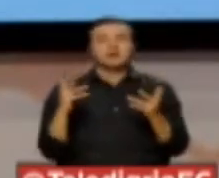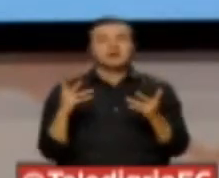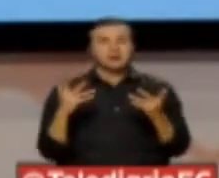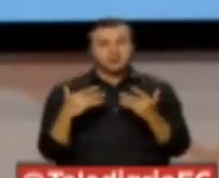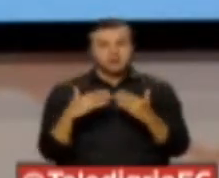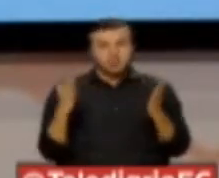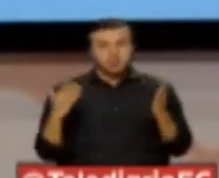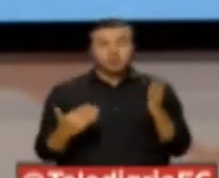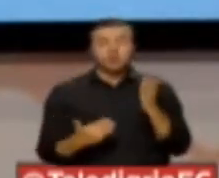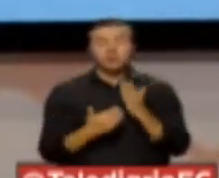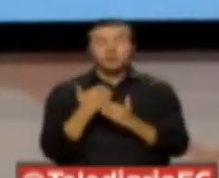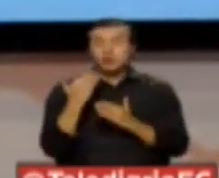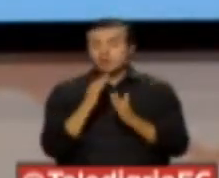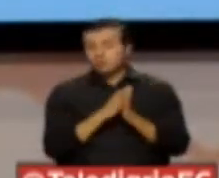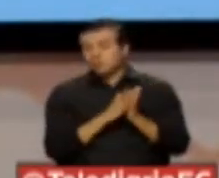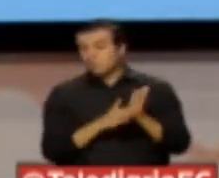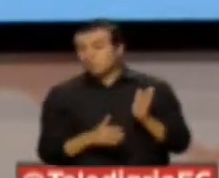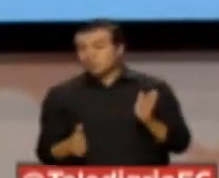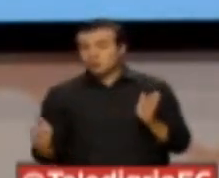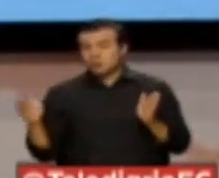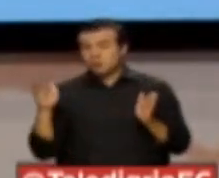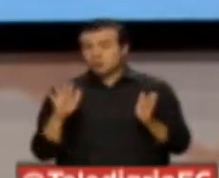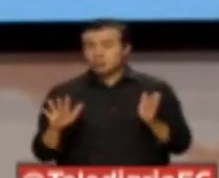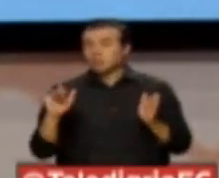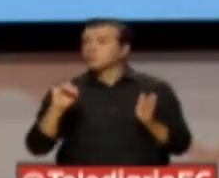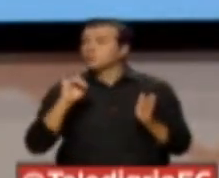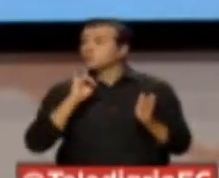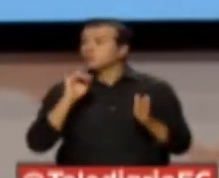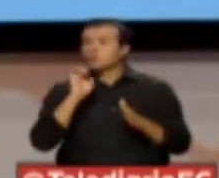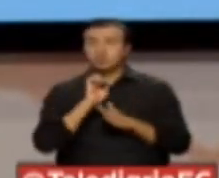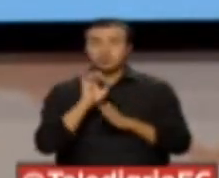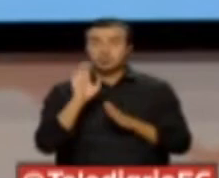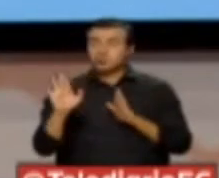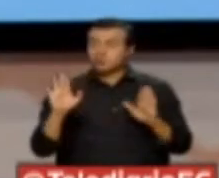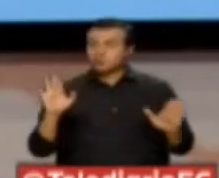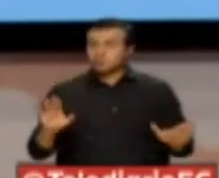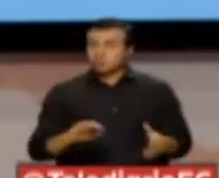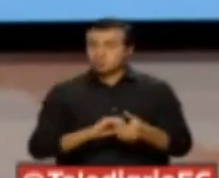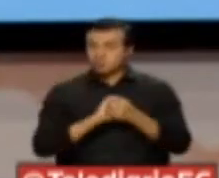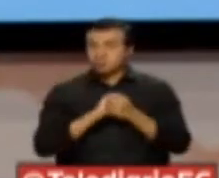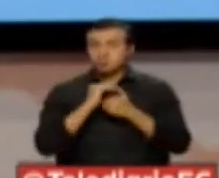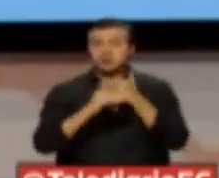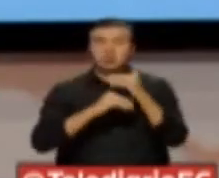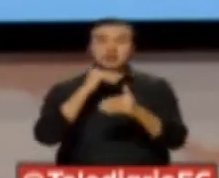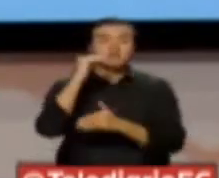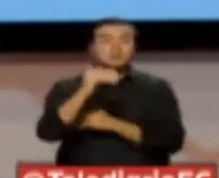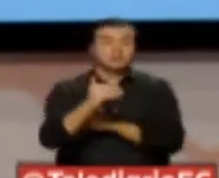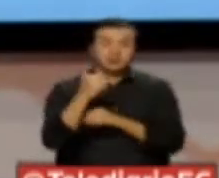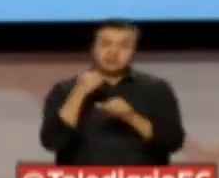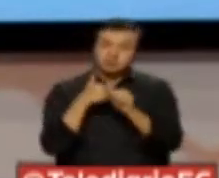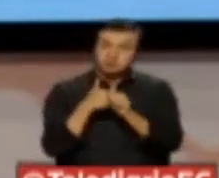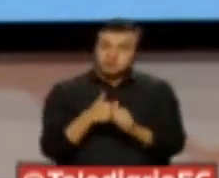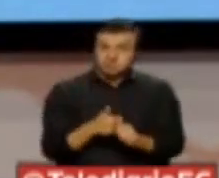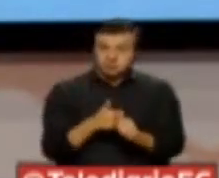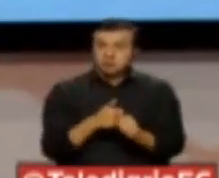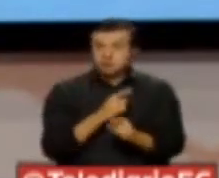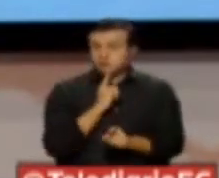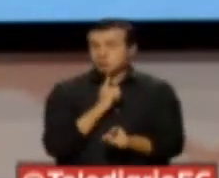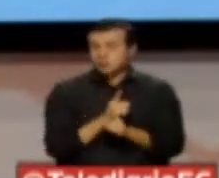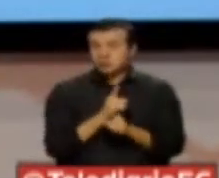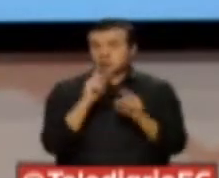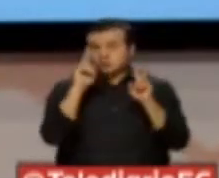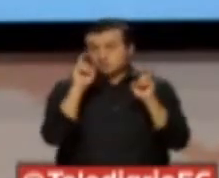un nuevo capítulo en la historia de los eeuu y del ecuador de aquí en adelante dar seguimiento y concretar